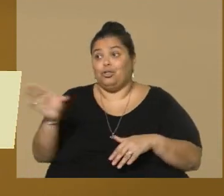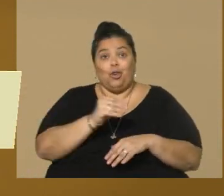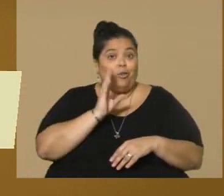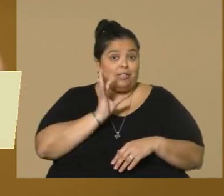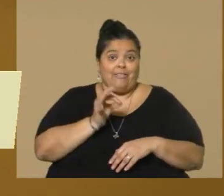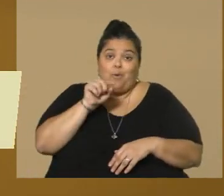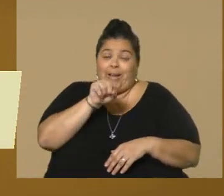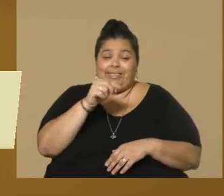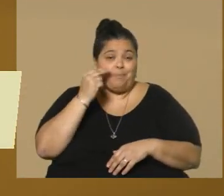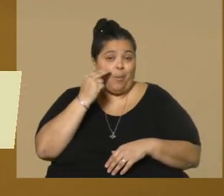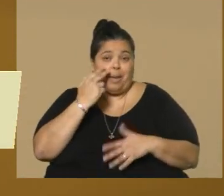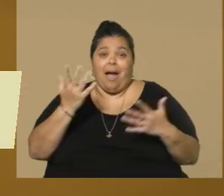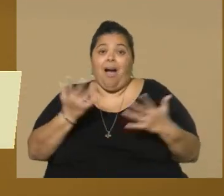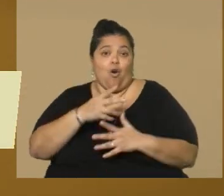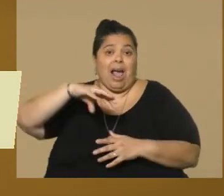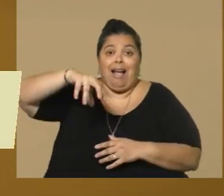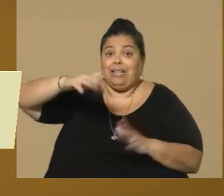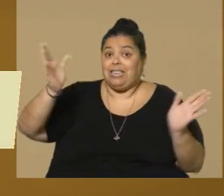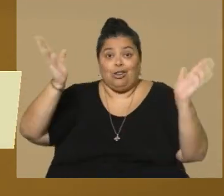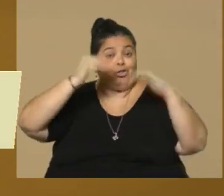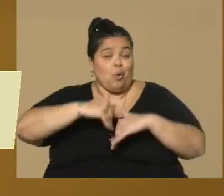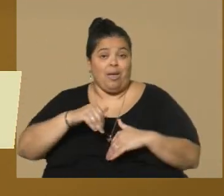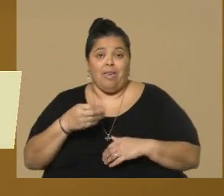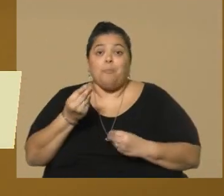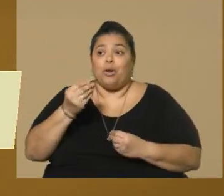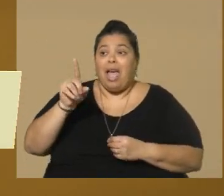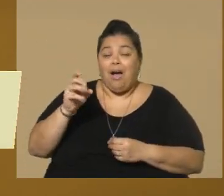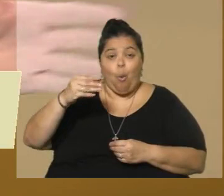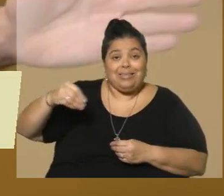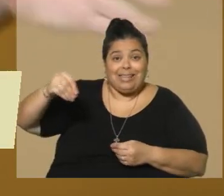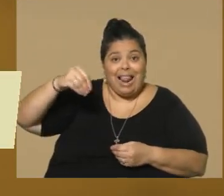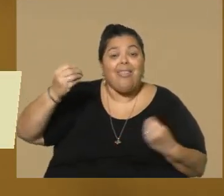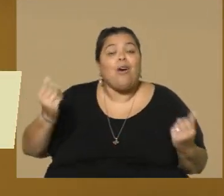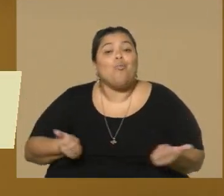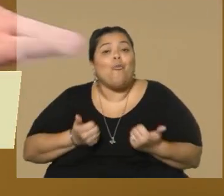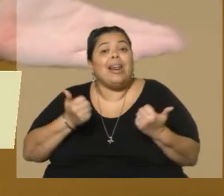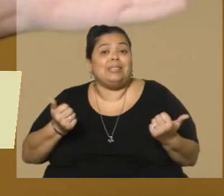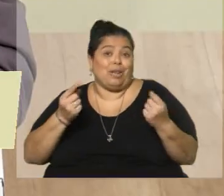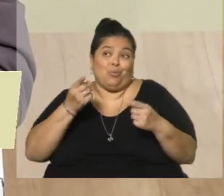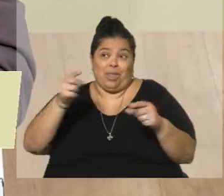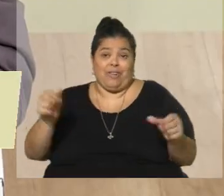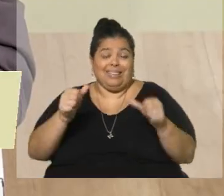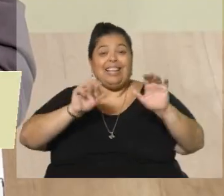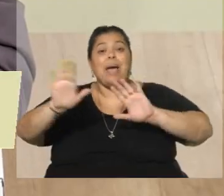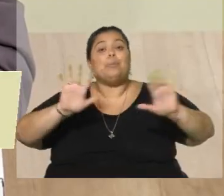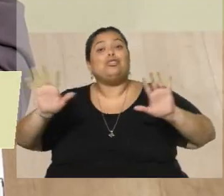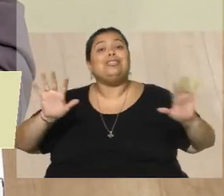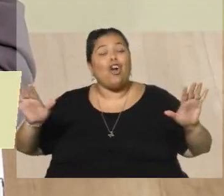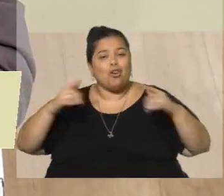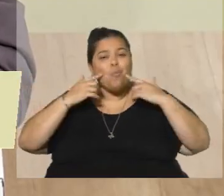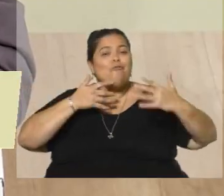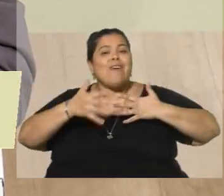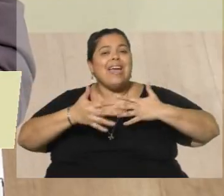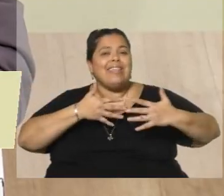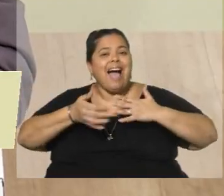enfrentando Cómo van a trabajar obviamente este problema que le cae del cielo totalmente en estos días